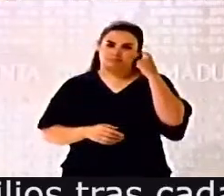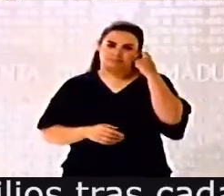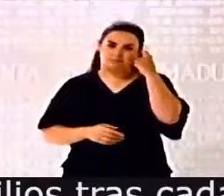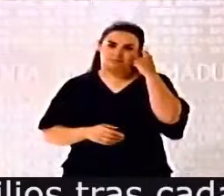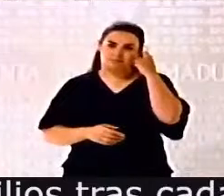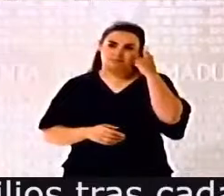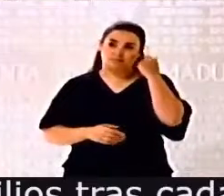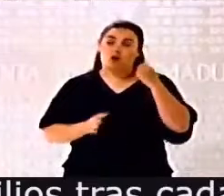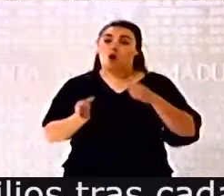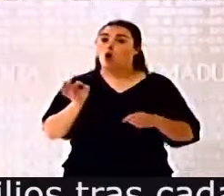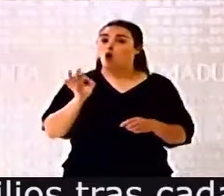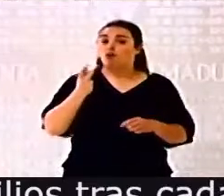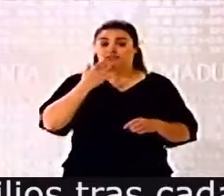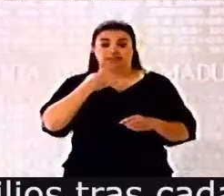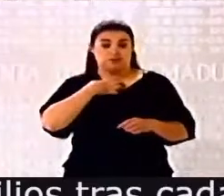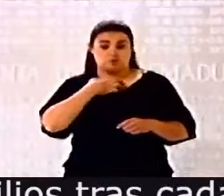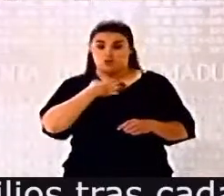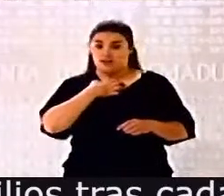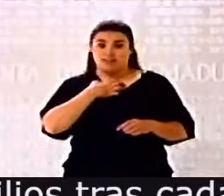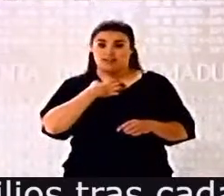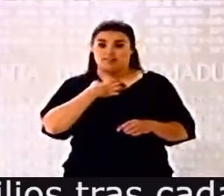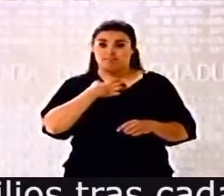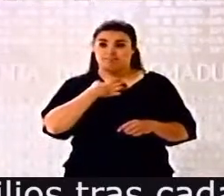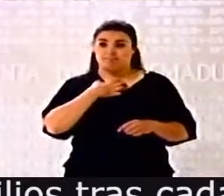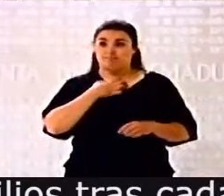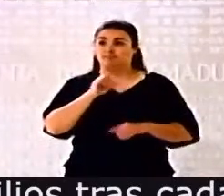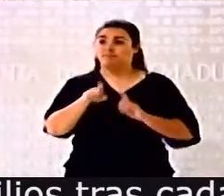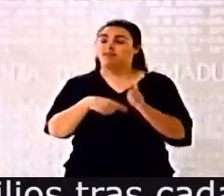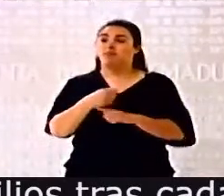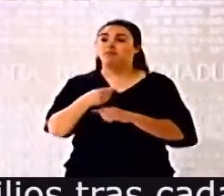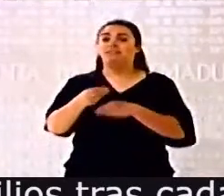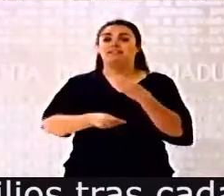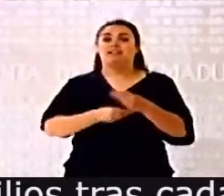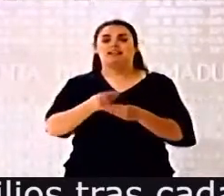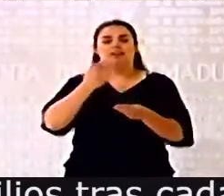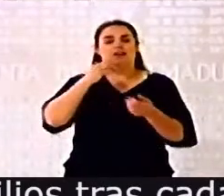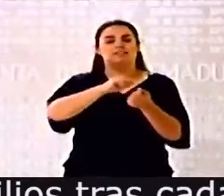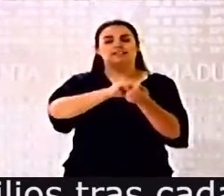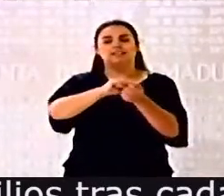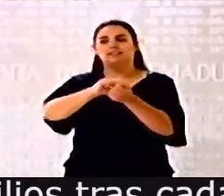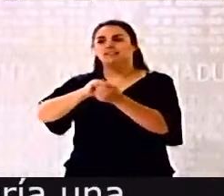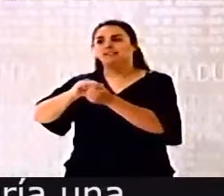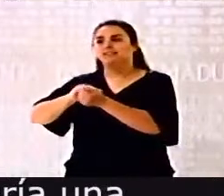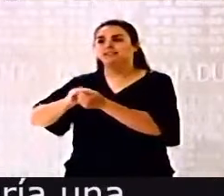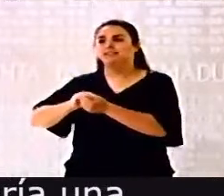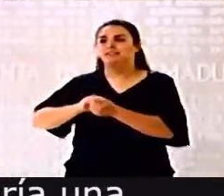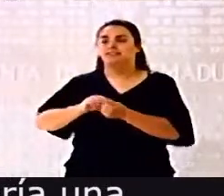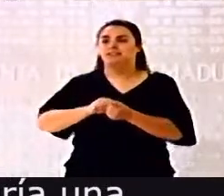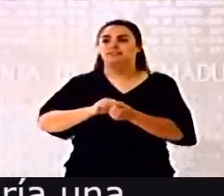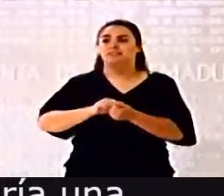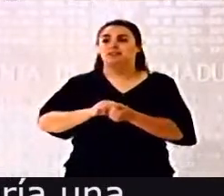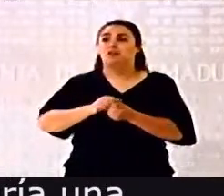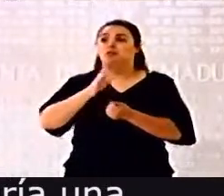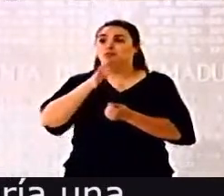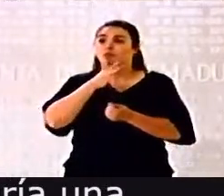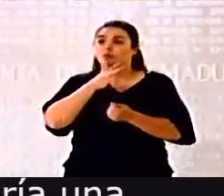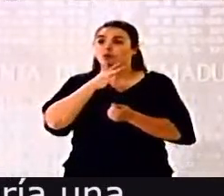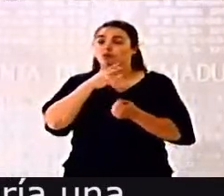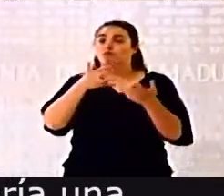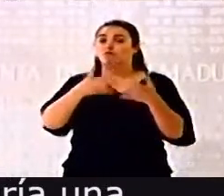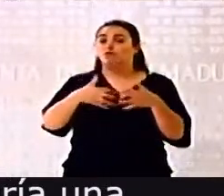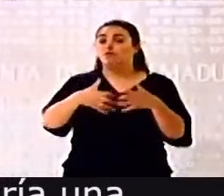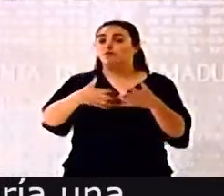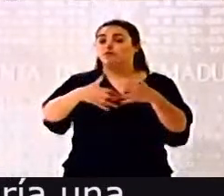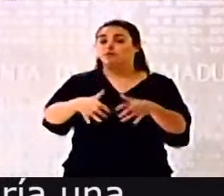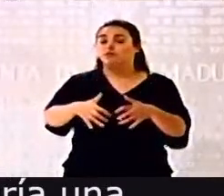O, si no es posible, se realizaría una limpieza tras cada una de las funciones